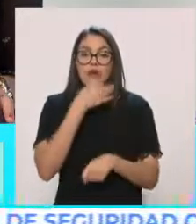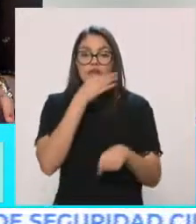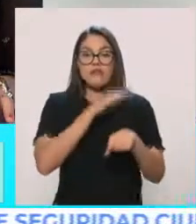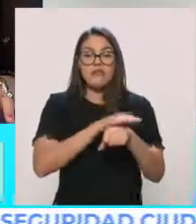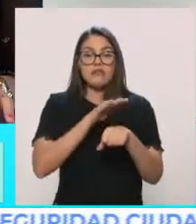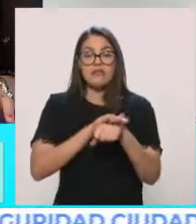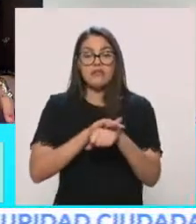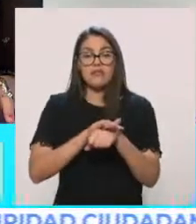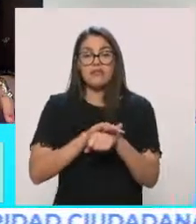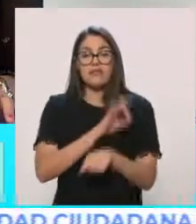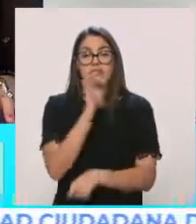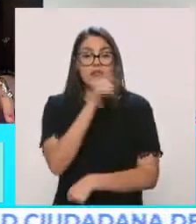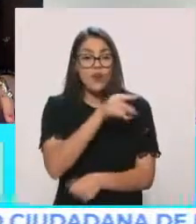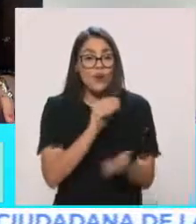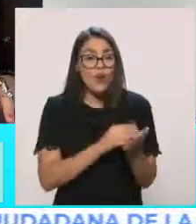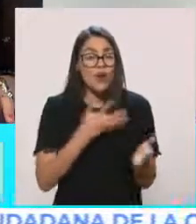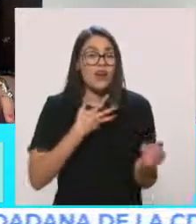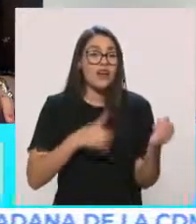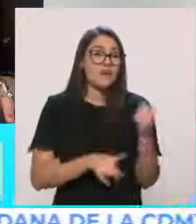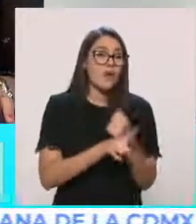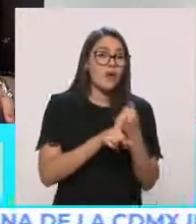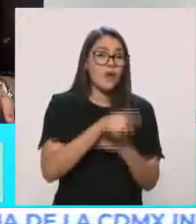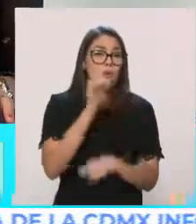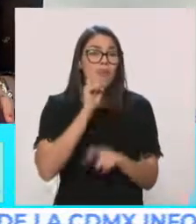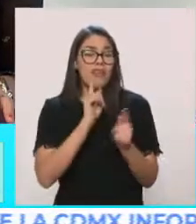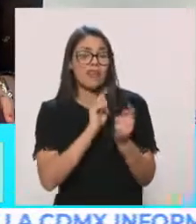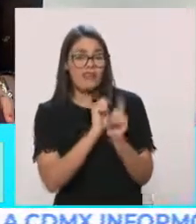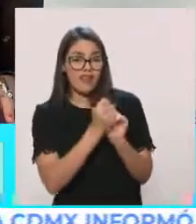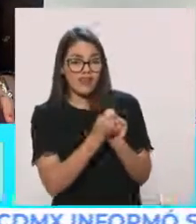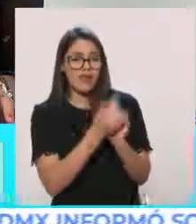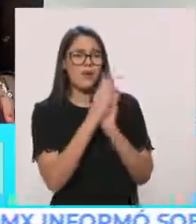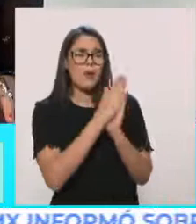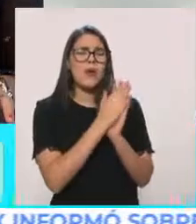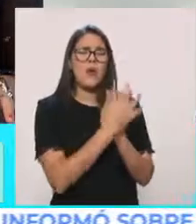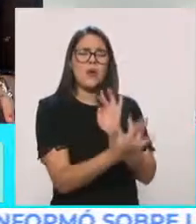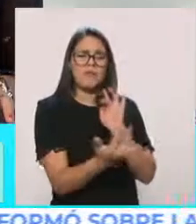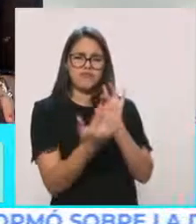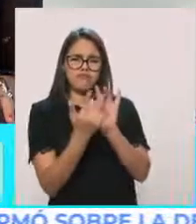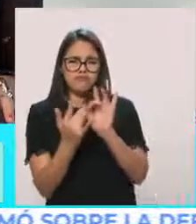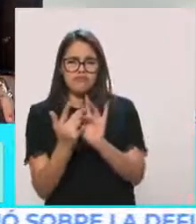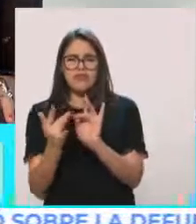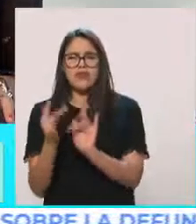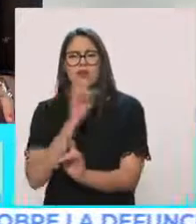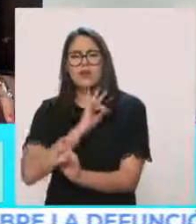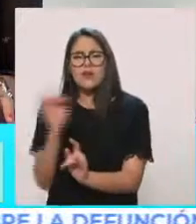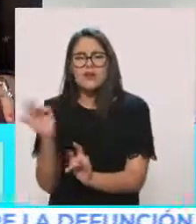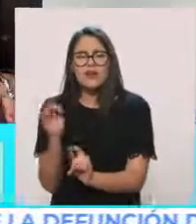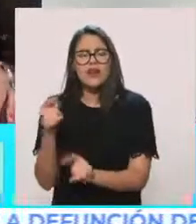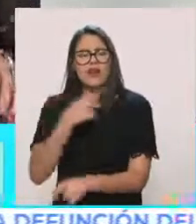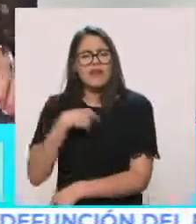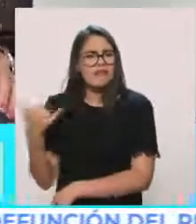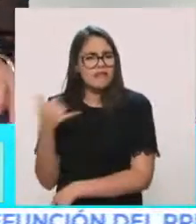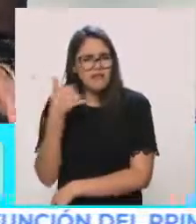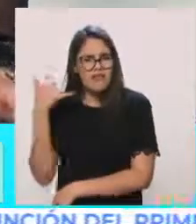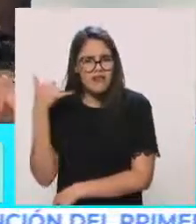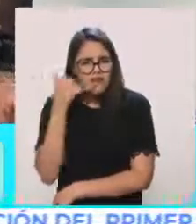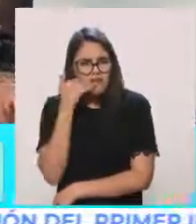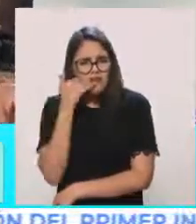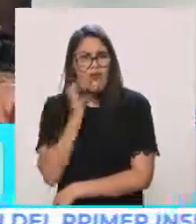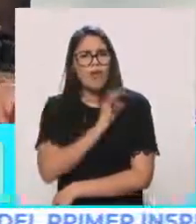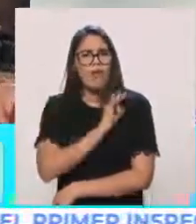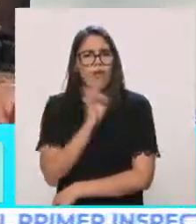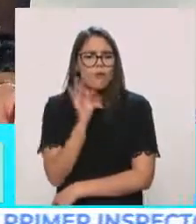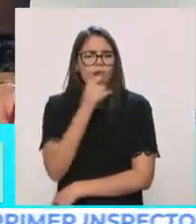que todavía están en esta situación vulnerable, que se acerquen, que nos llamen a los teléfonos que tenemos en línea para que